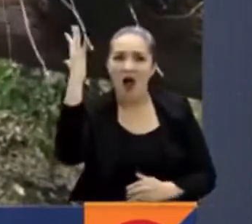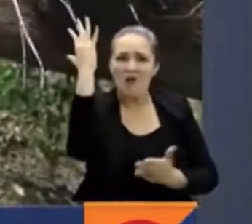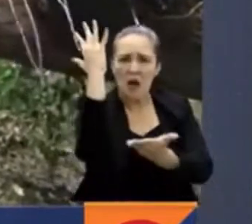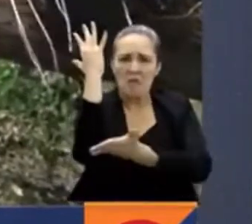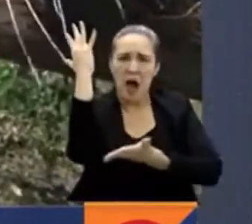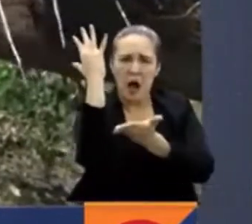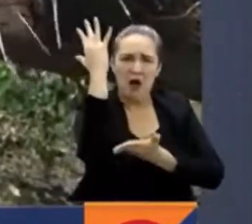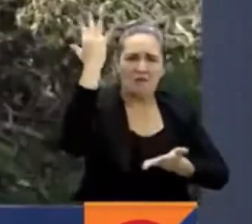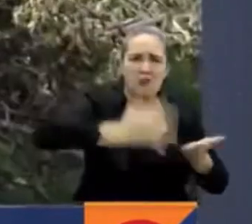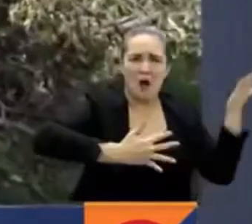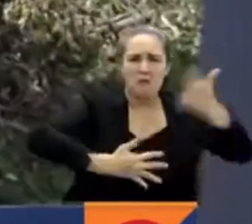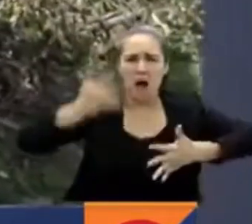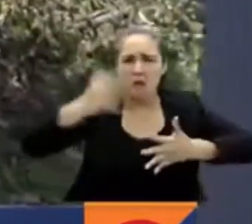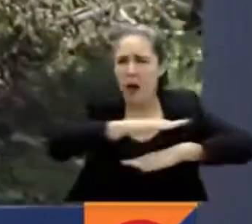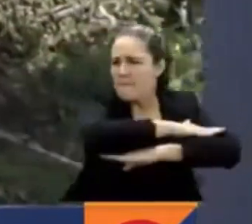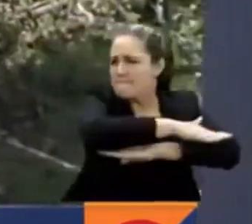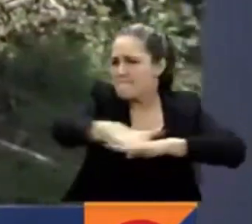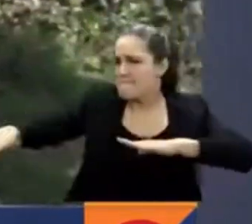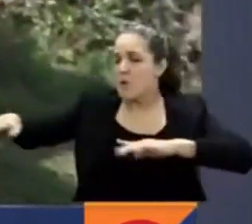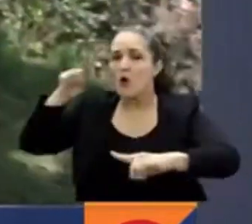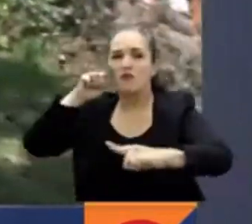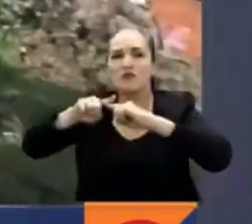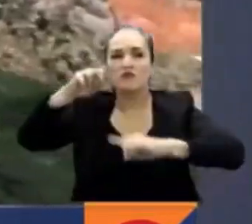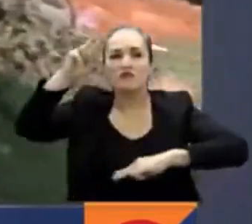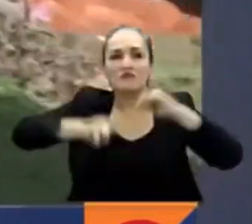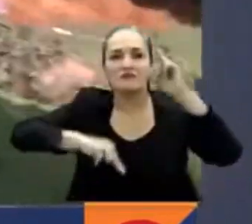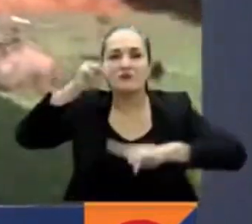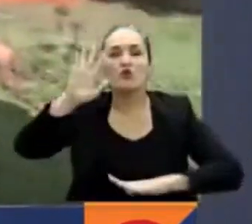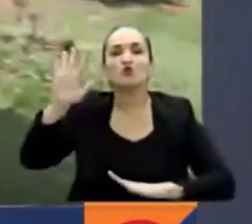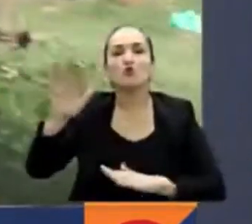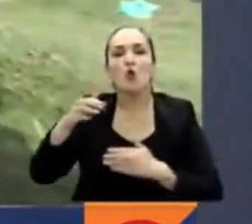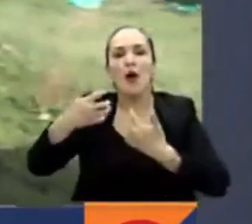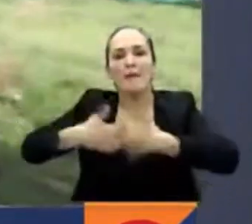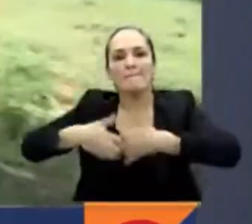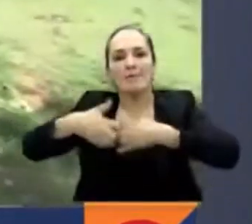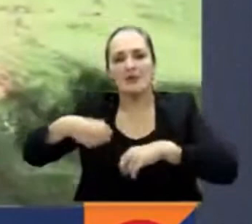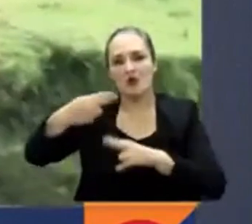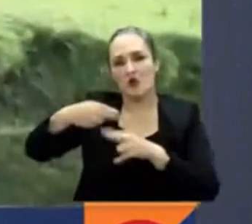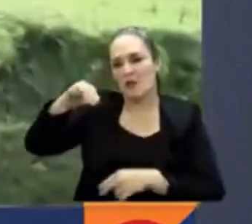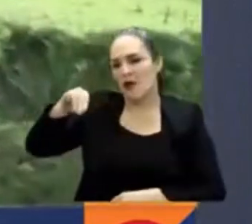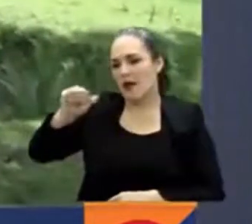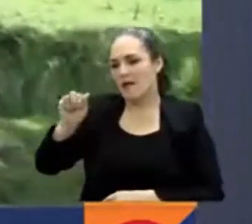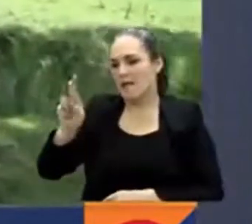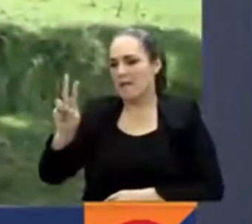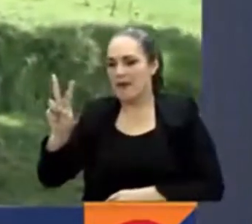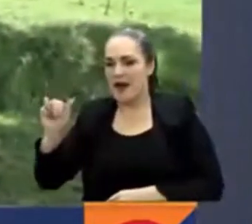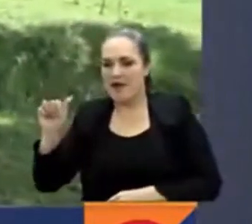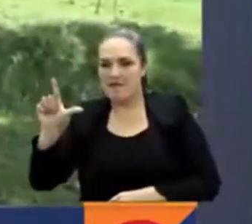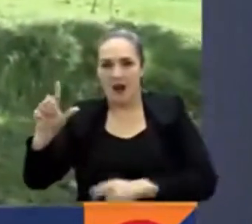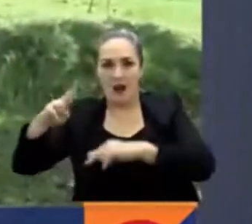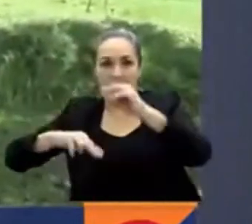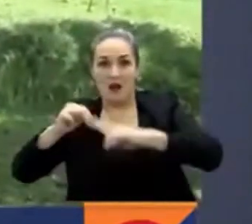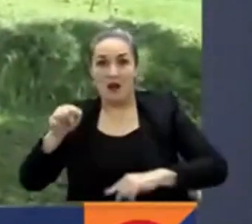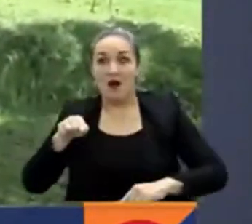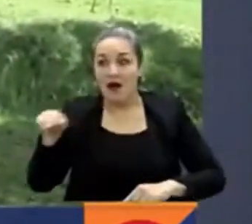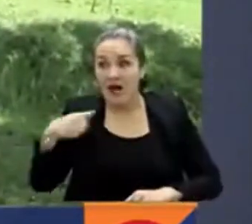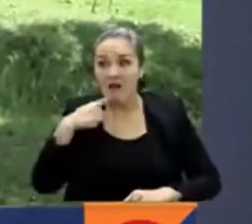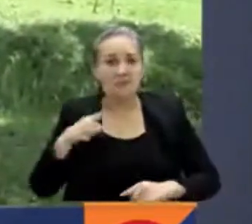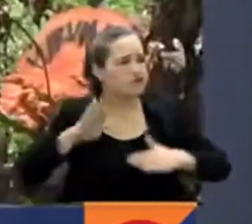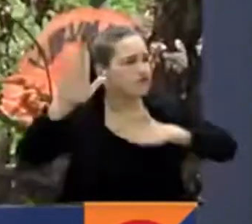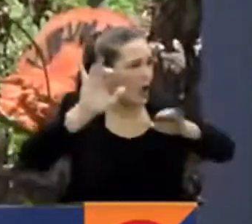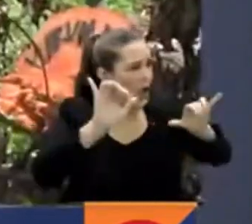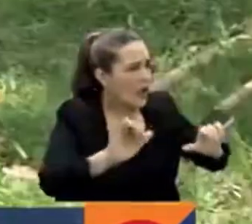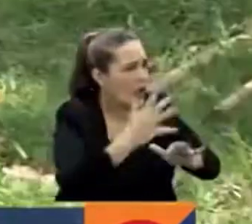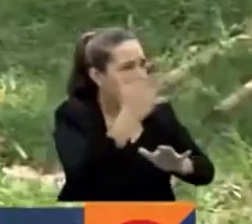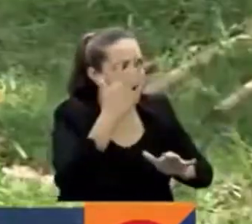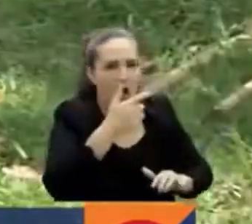está realizando en este punto donde Marval les prometió que no se iba a tocar. Aquí se iba a mantener esta reserva